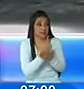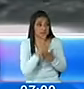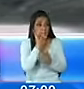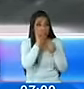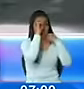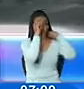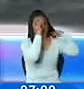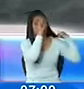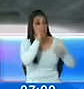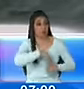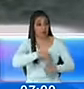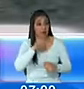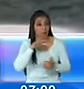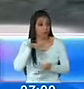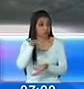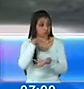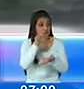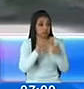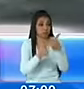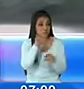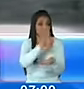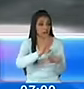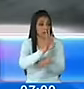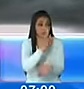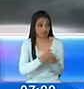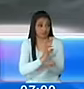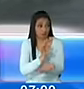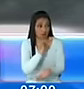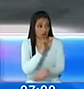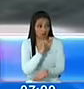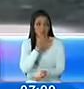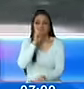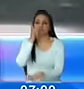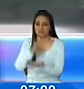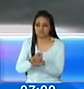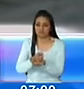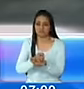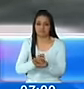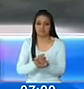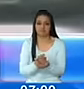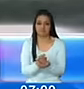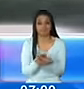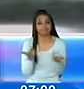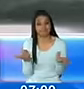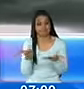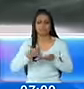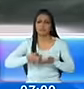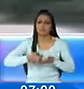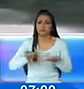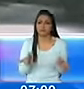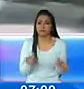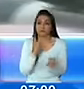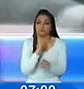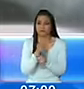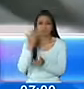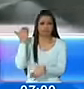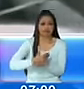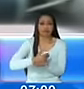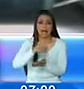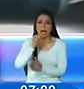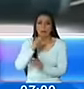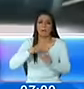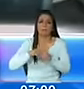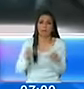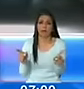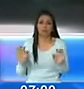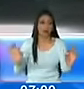que se abastezcan estos barrios que van a estar sin agua. Sí, así mismo es, o sea, esa es una colaboración que también por responsabilidad lo hacemos